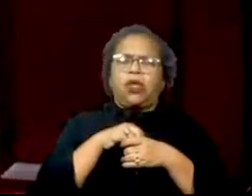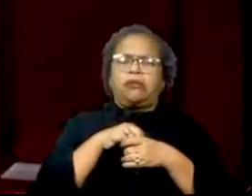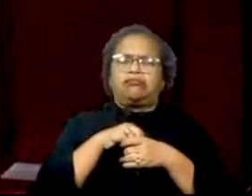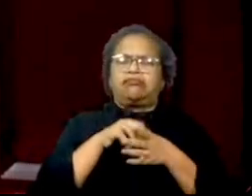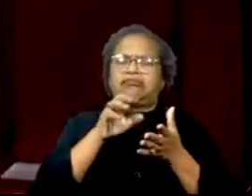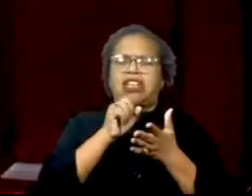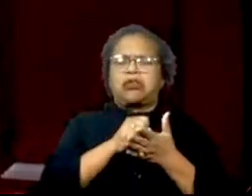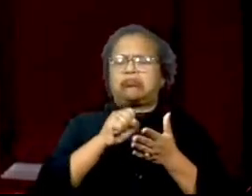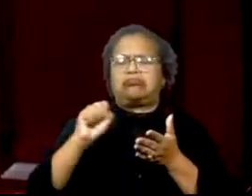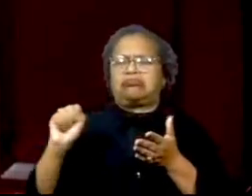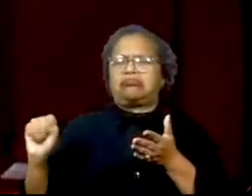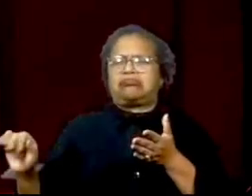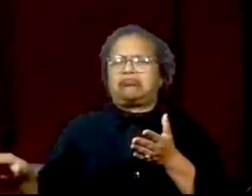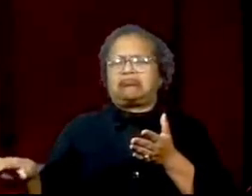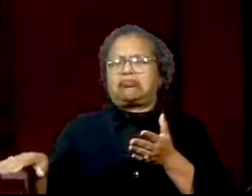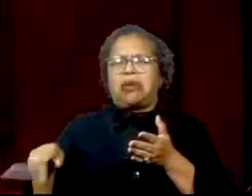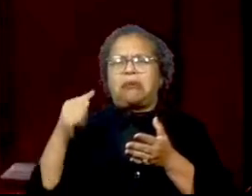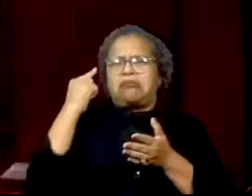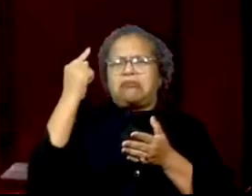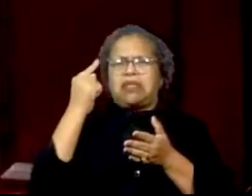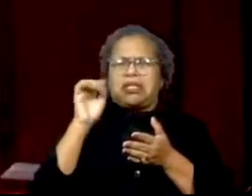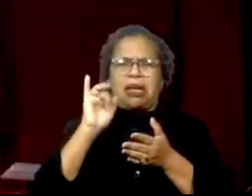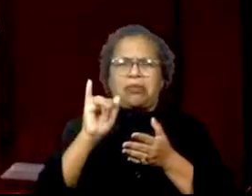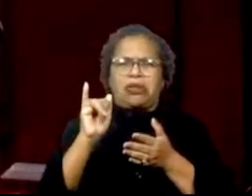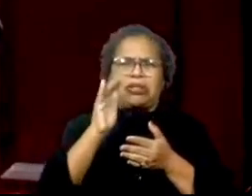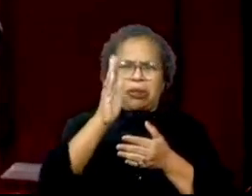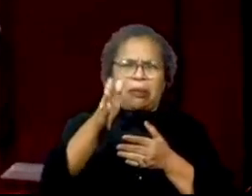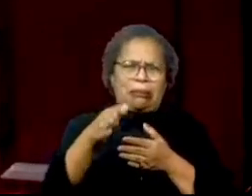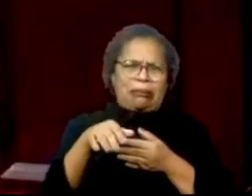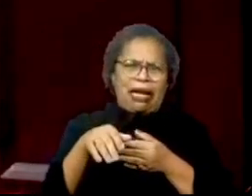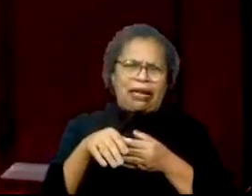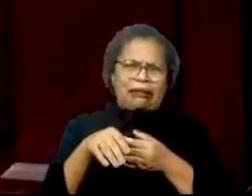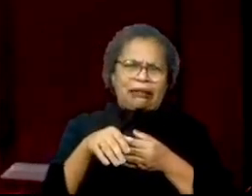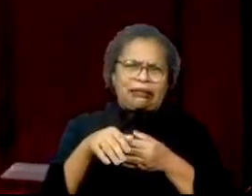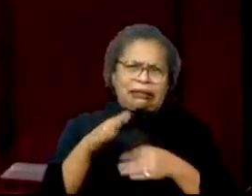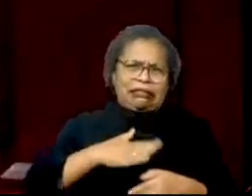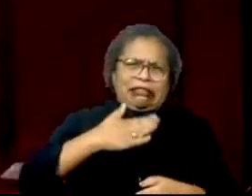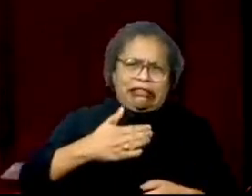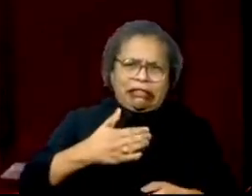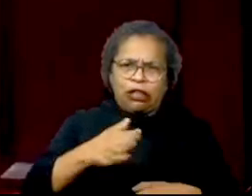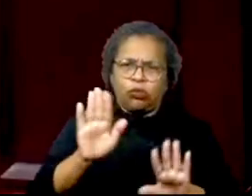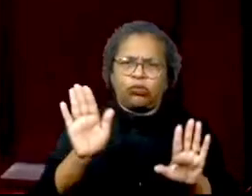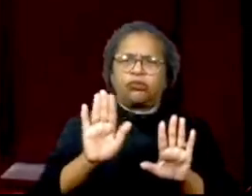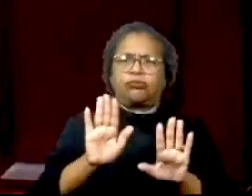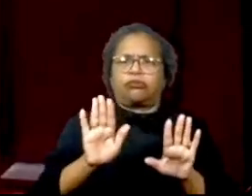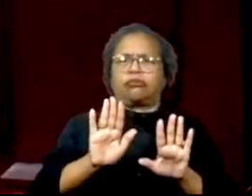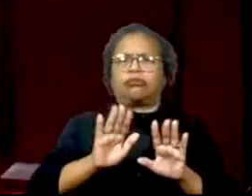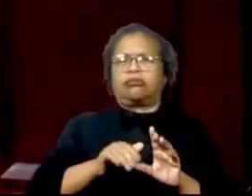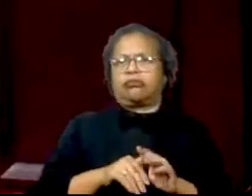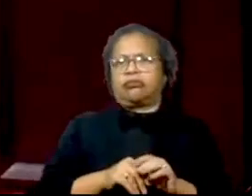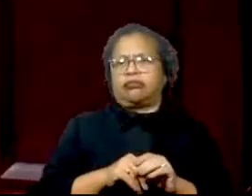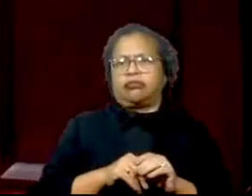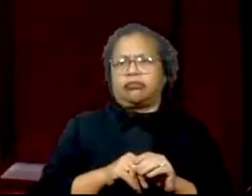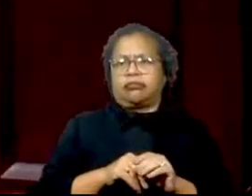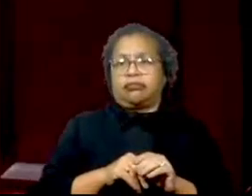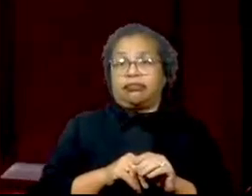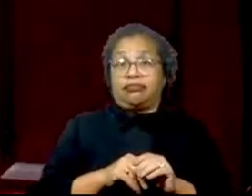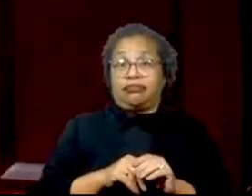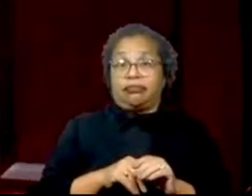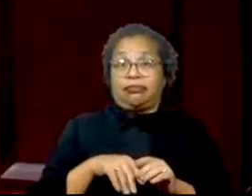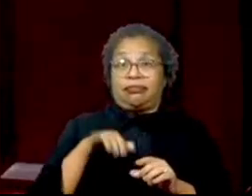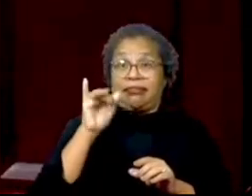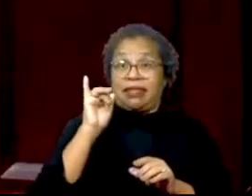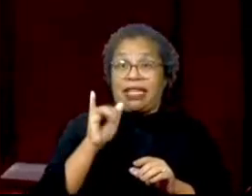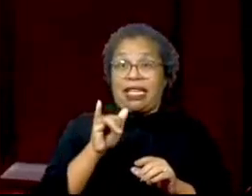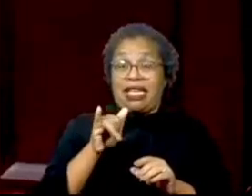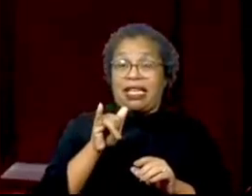el atrevimiento no iba a llegar hasta este punto. No iba a llegar hasta este